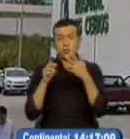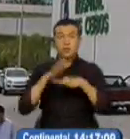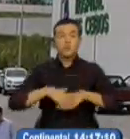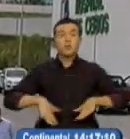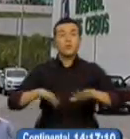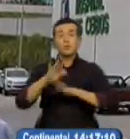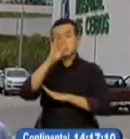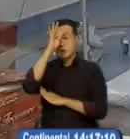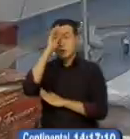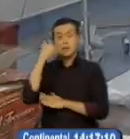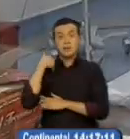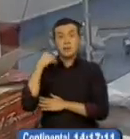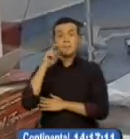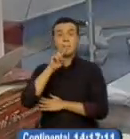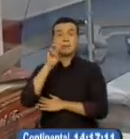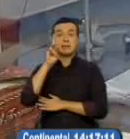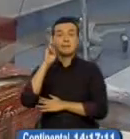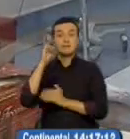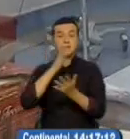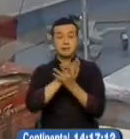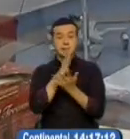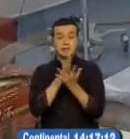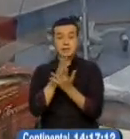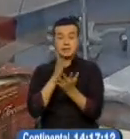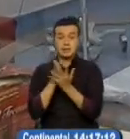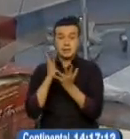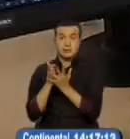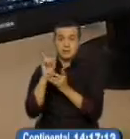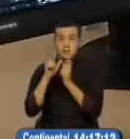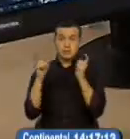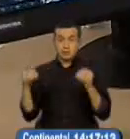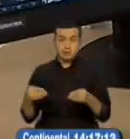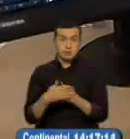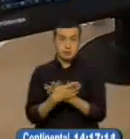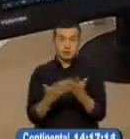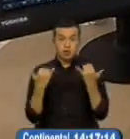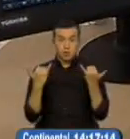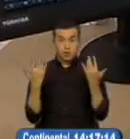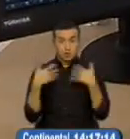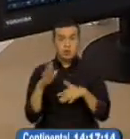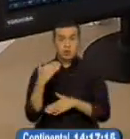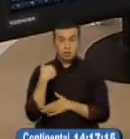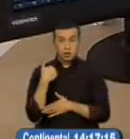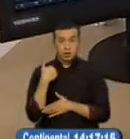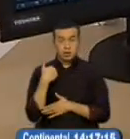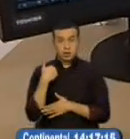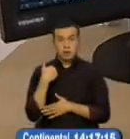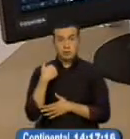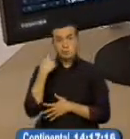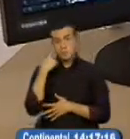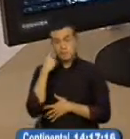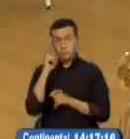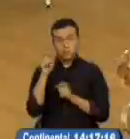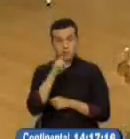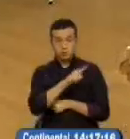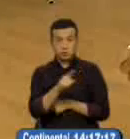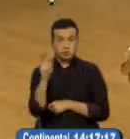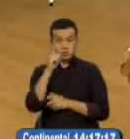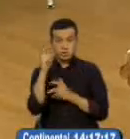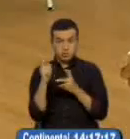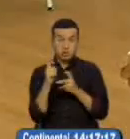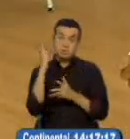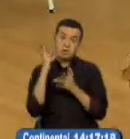hospitalario cuenta con 26 especialidades a disposición de los ciudadanos en la actualidad. Y según la demanda de los pacientes,